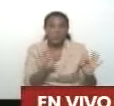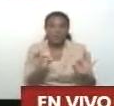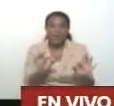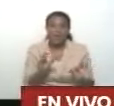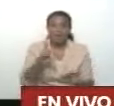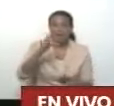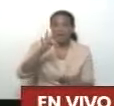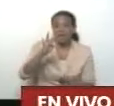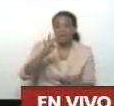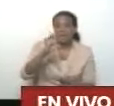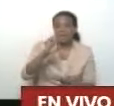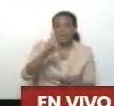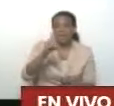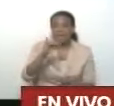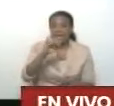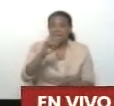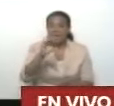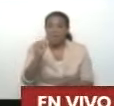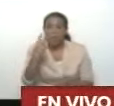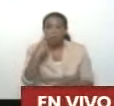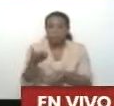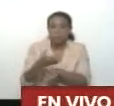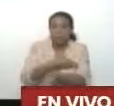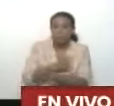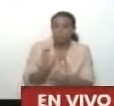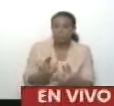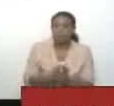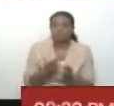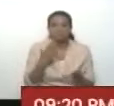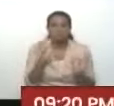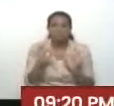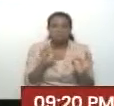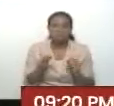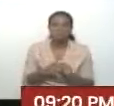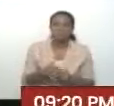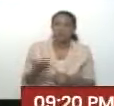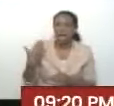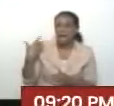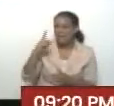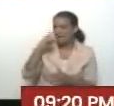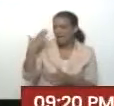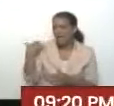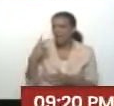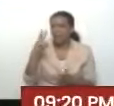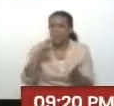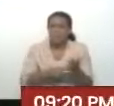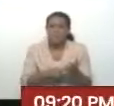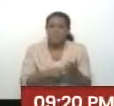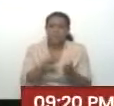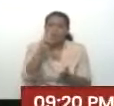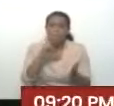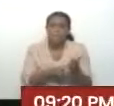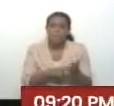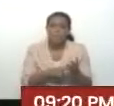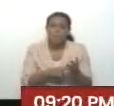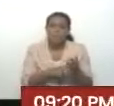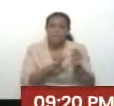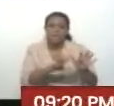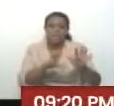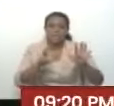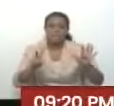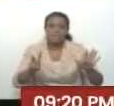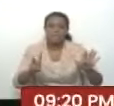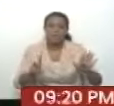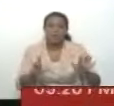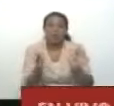Federico García Lorca. Ahí nos conocimos. El espectáculo de García Lorca. Sí. Correcto. Fui al programa con Maduro, Contacto